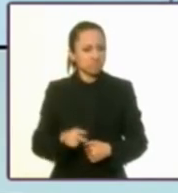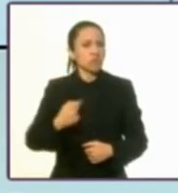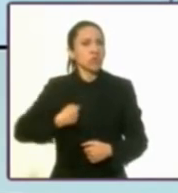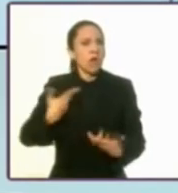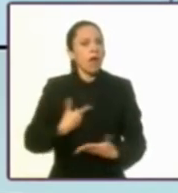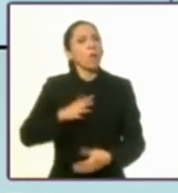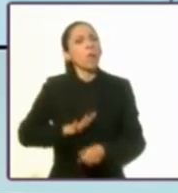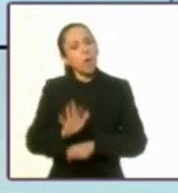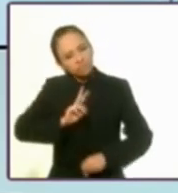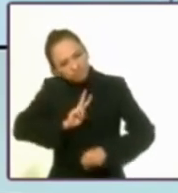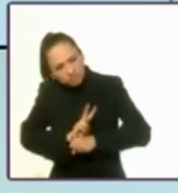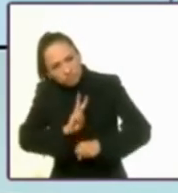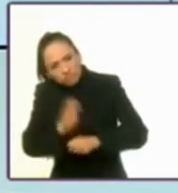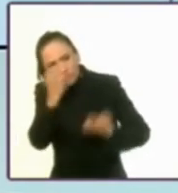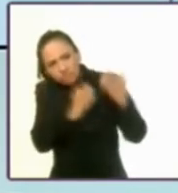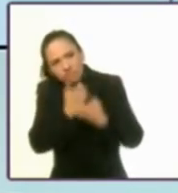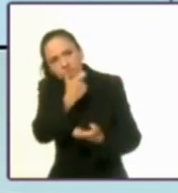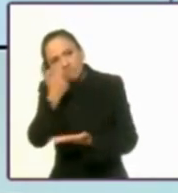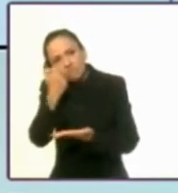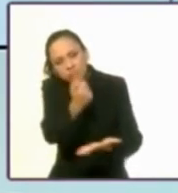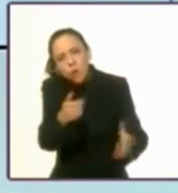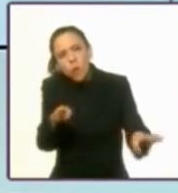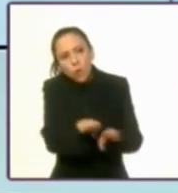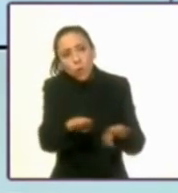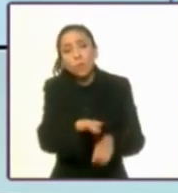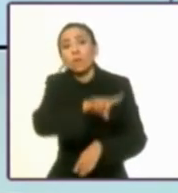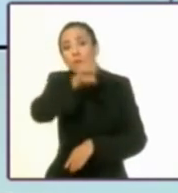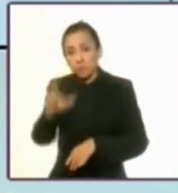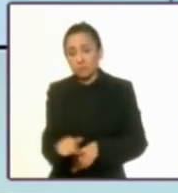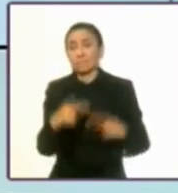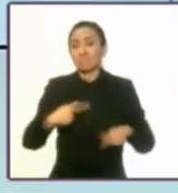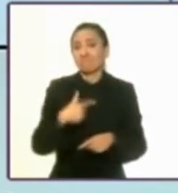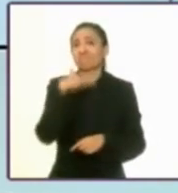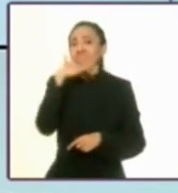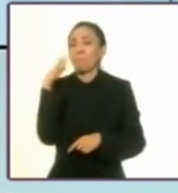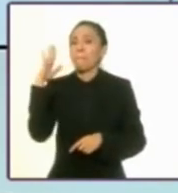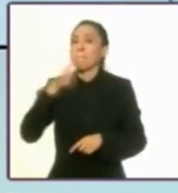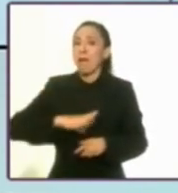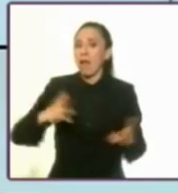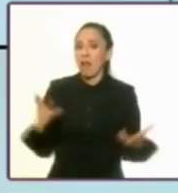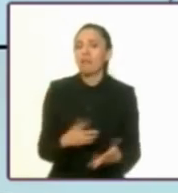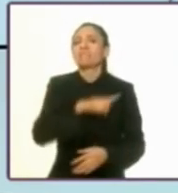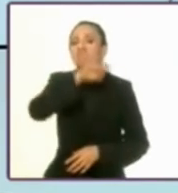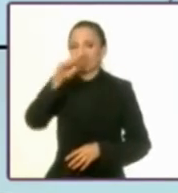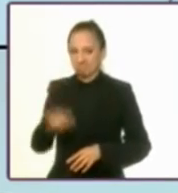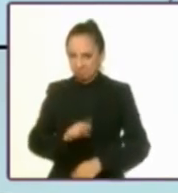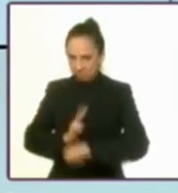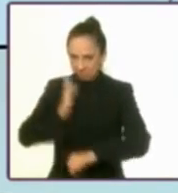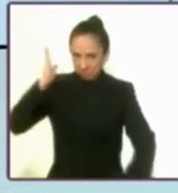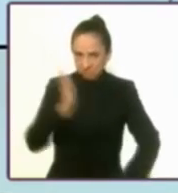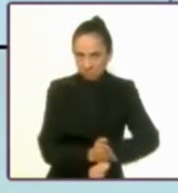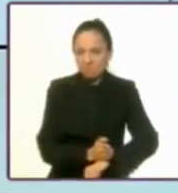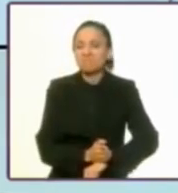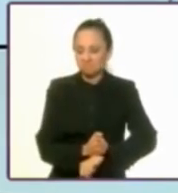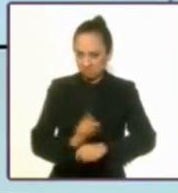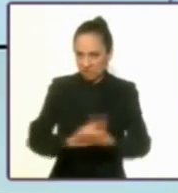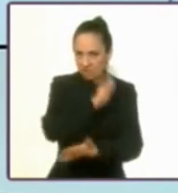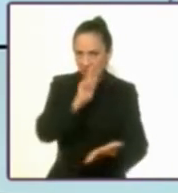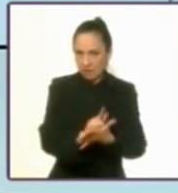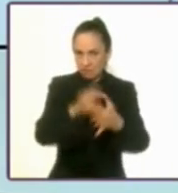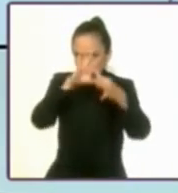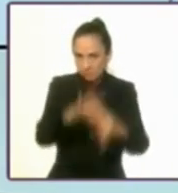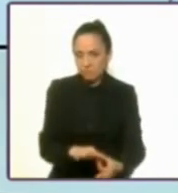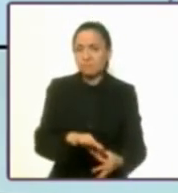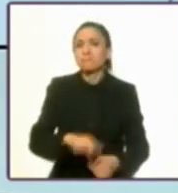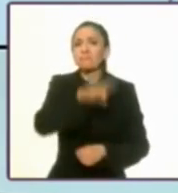estos recursos y se va a sancionar a los responsables sea quien sea con toda la fuerza de la ley voy a concluir también con los dictámenes